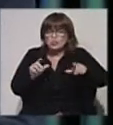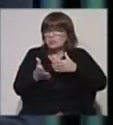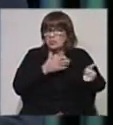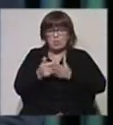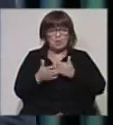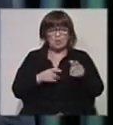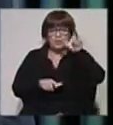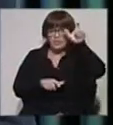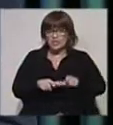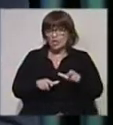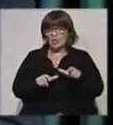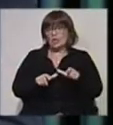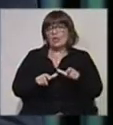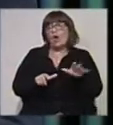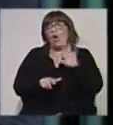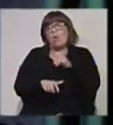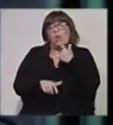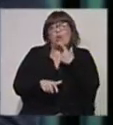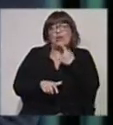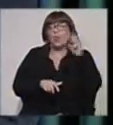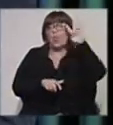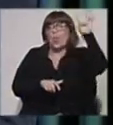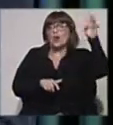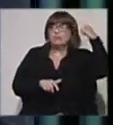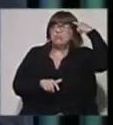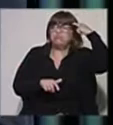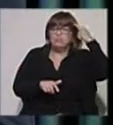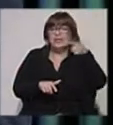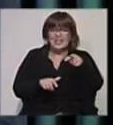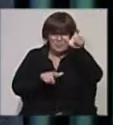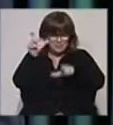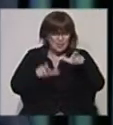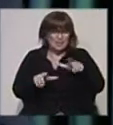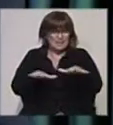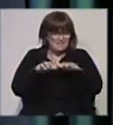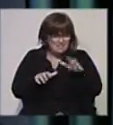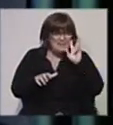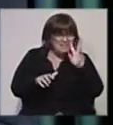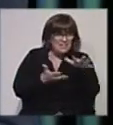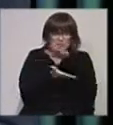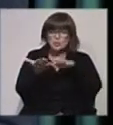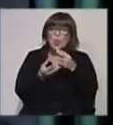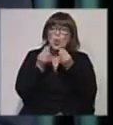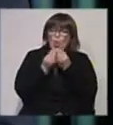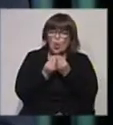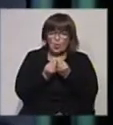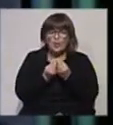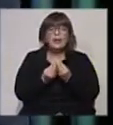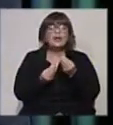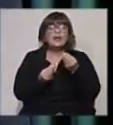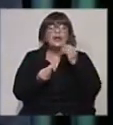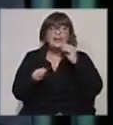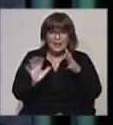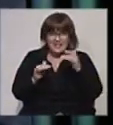piense la gente o los políticos en Washington, a ver qué era lo que decía la gente que estaba viendo el fenómeno de la migración, si creían que un